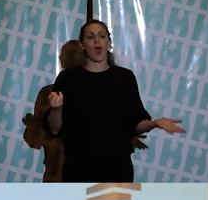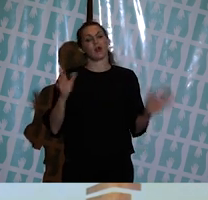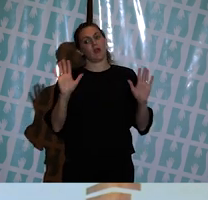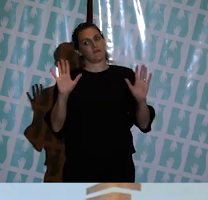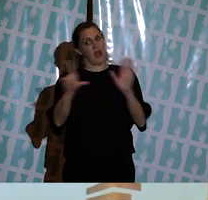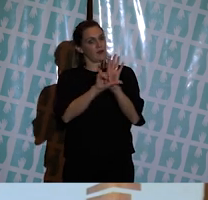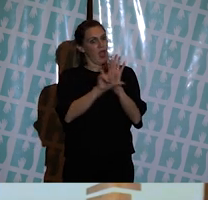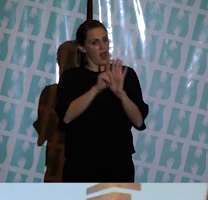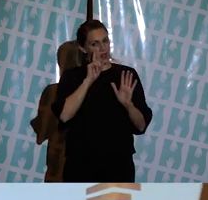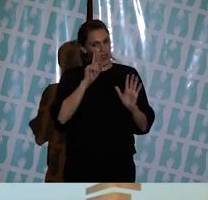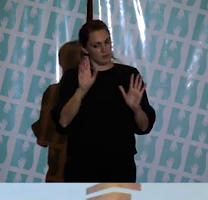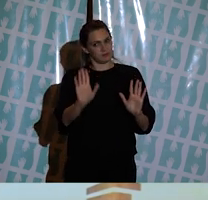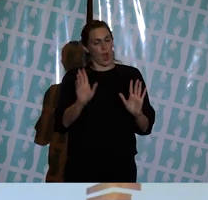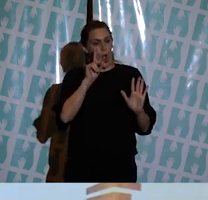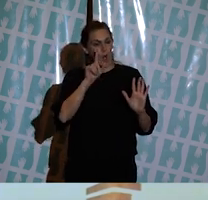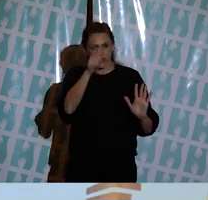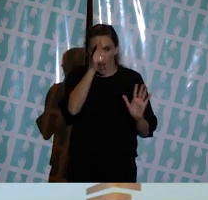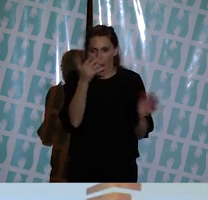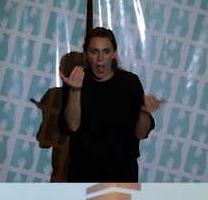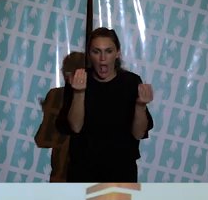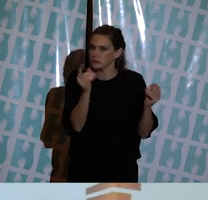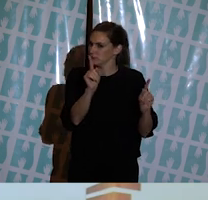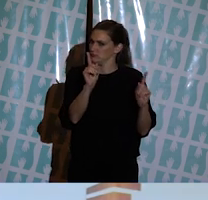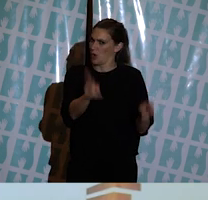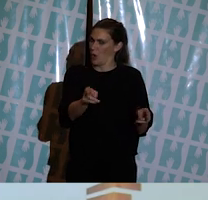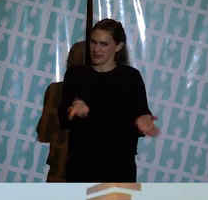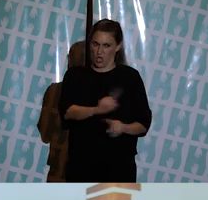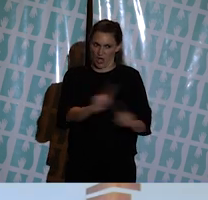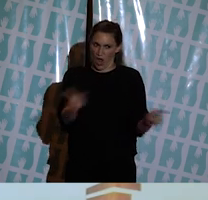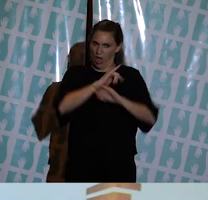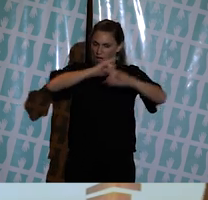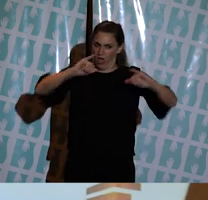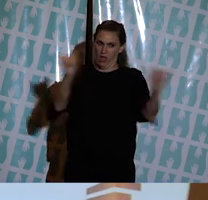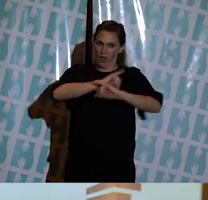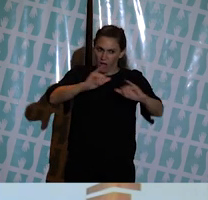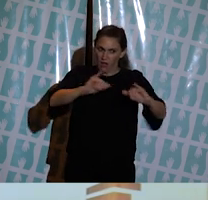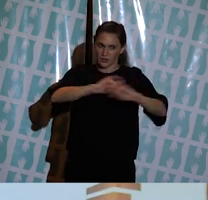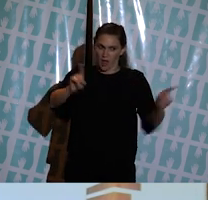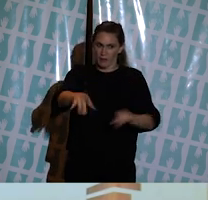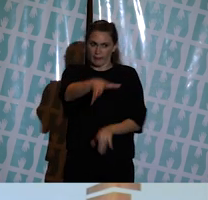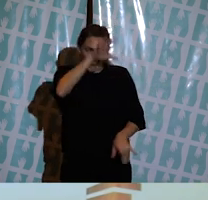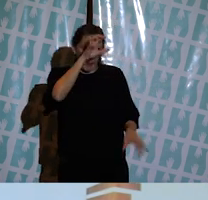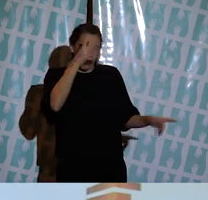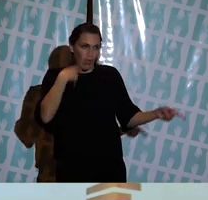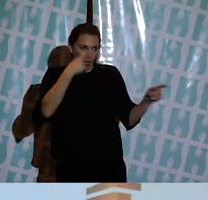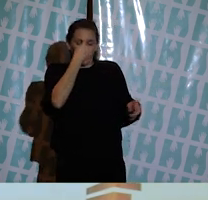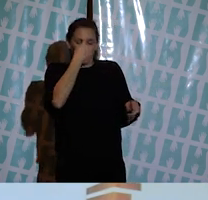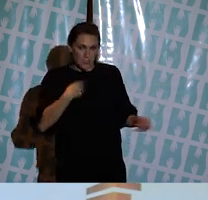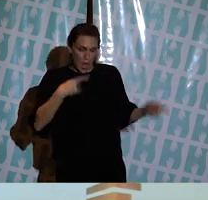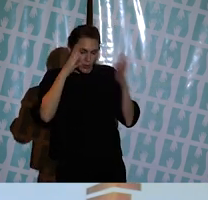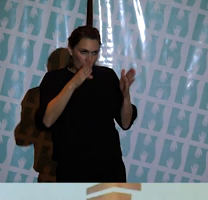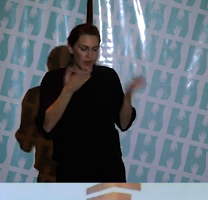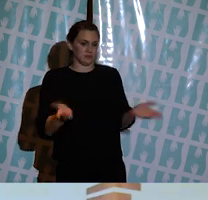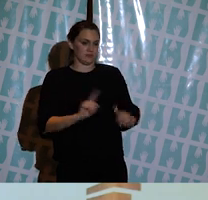cuanto a las políticas macro, en cuanto como una mamá, como una familia, yo diría que los padres tienen que empezar a prepararse. A